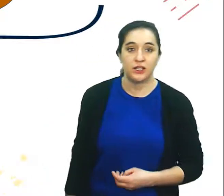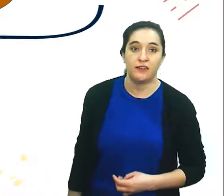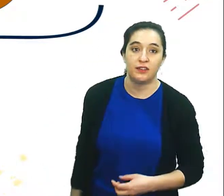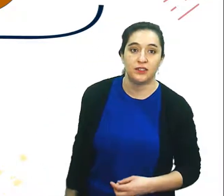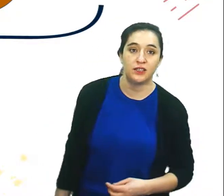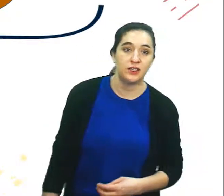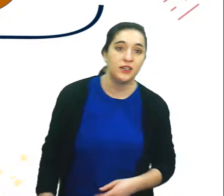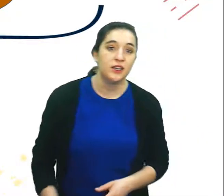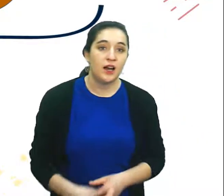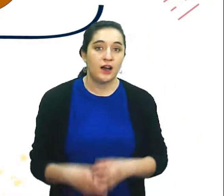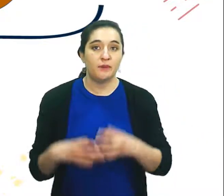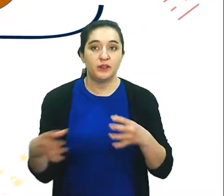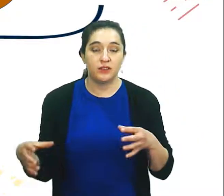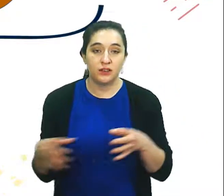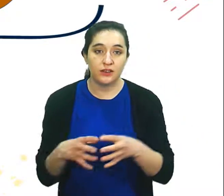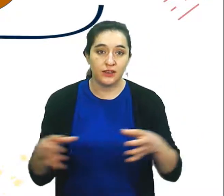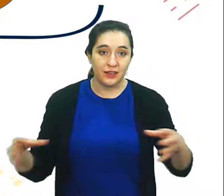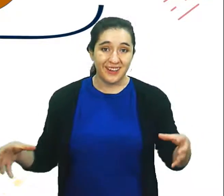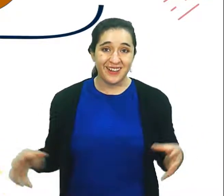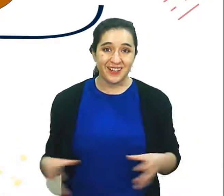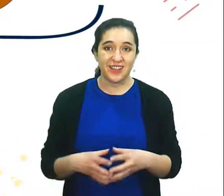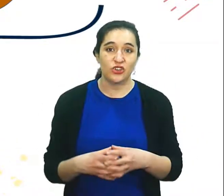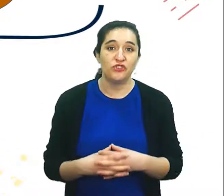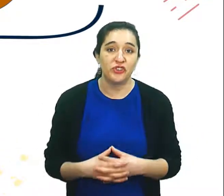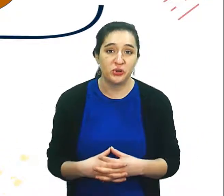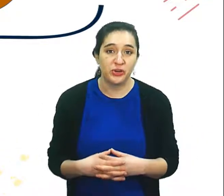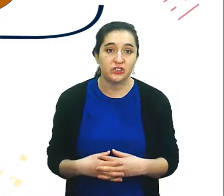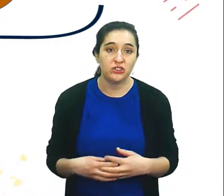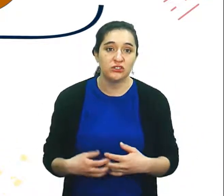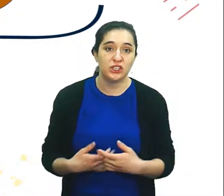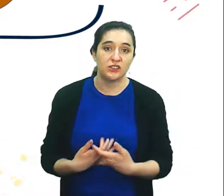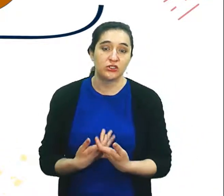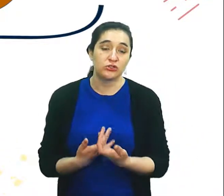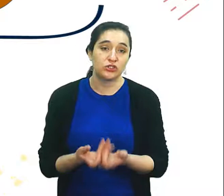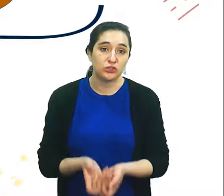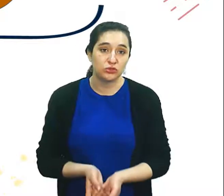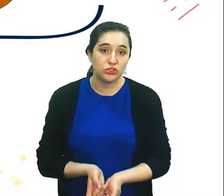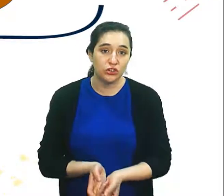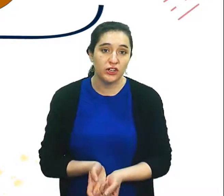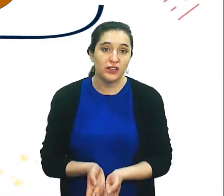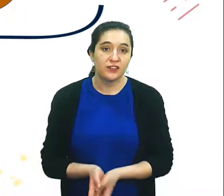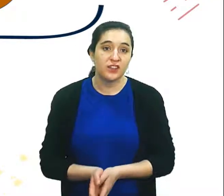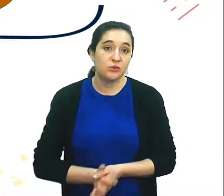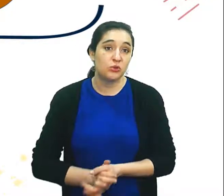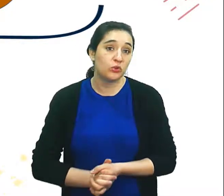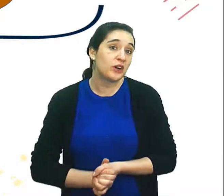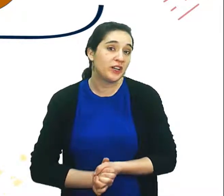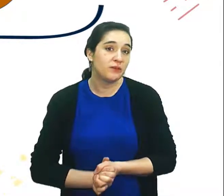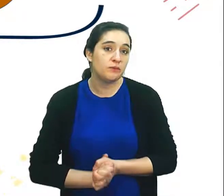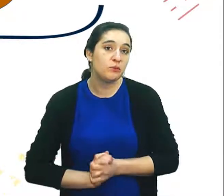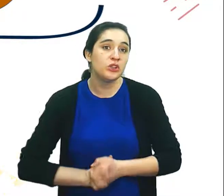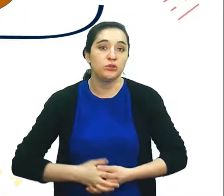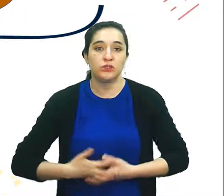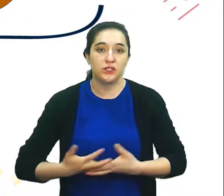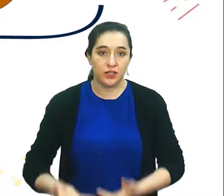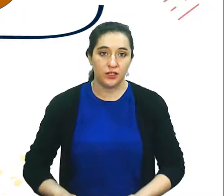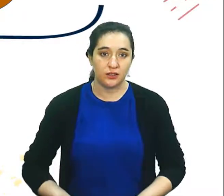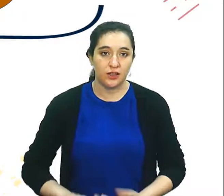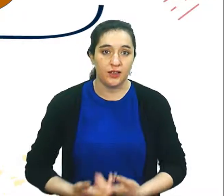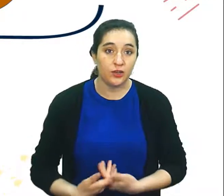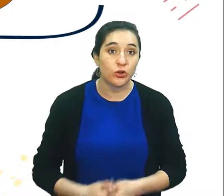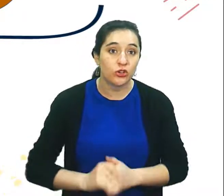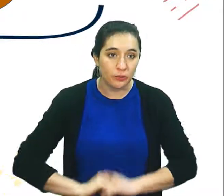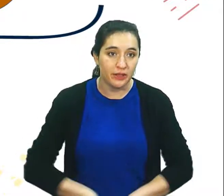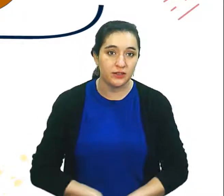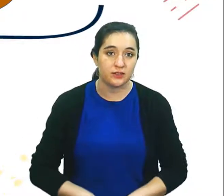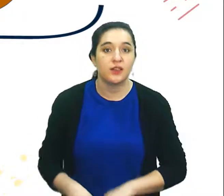historiadores que hablan de que a partir de esta configuración, de esta constitución, tenemos un régimen muy autoritarista